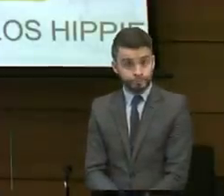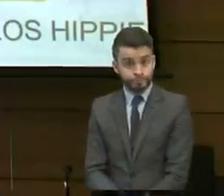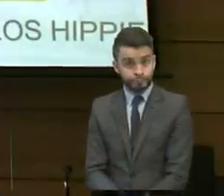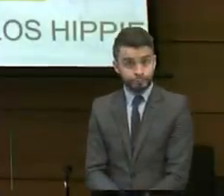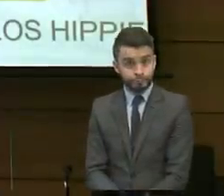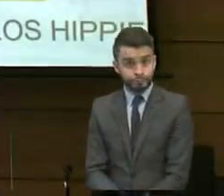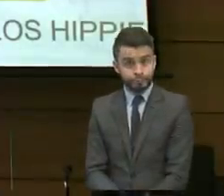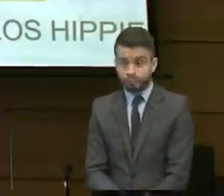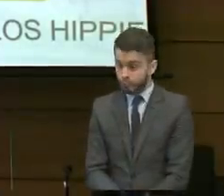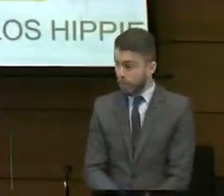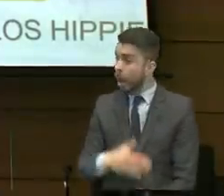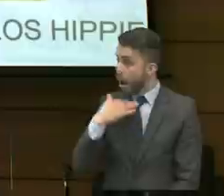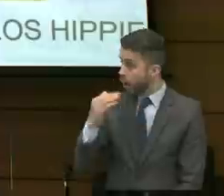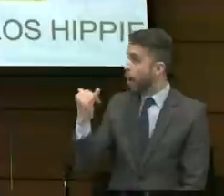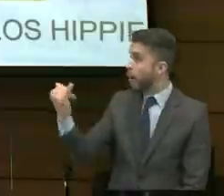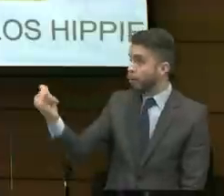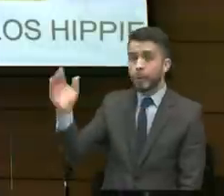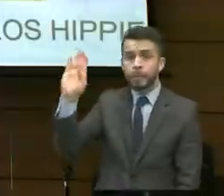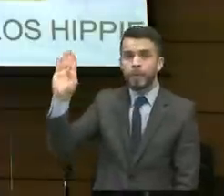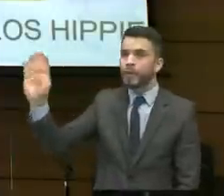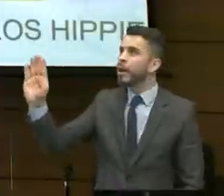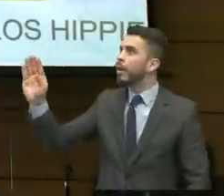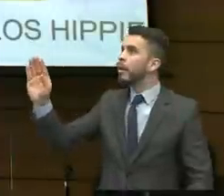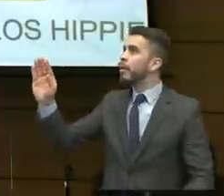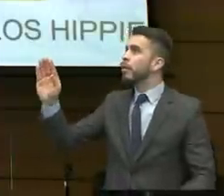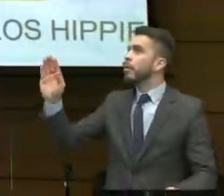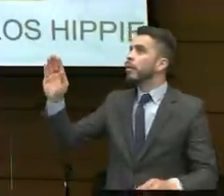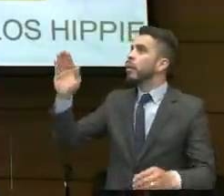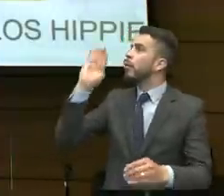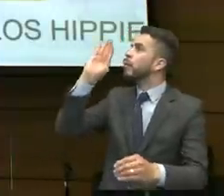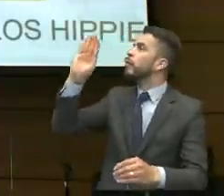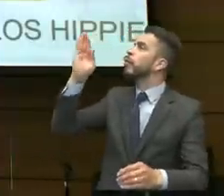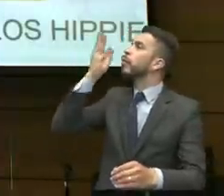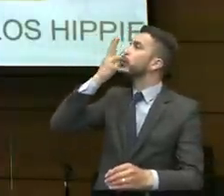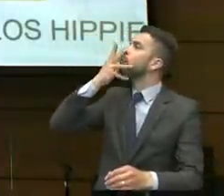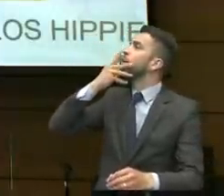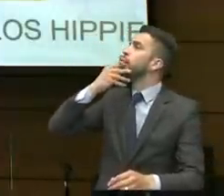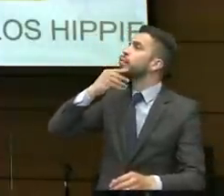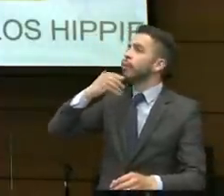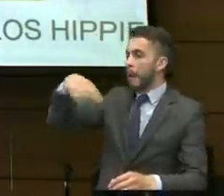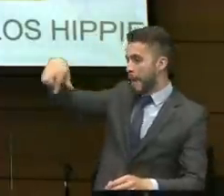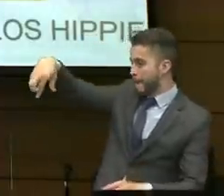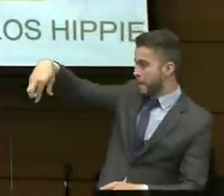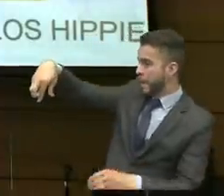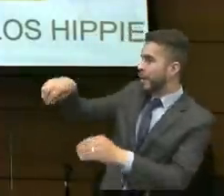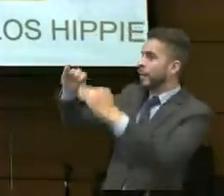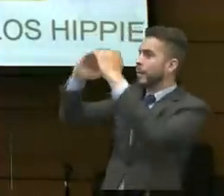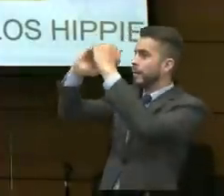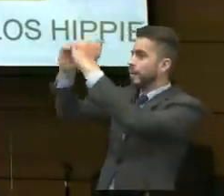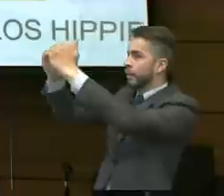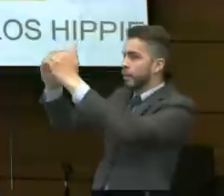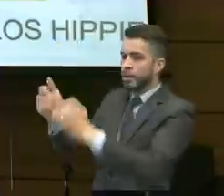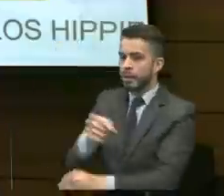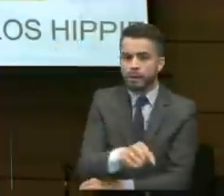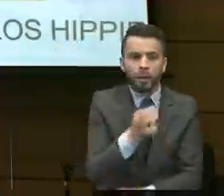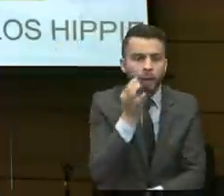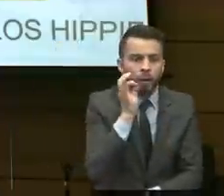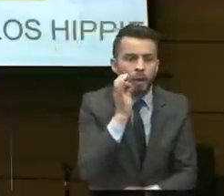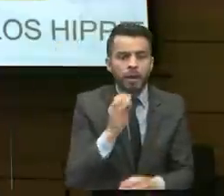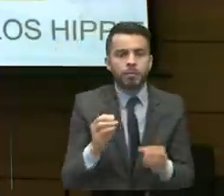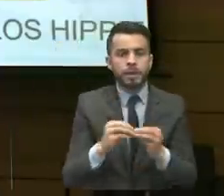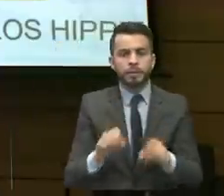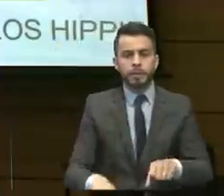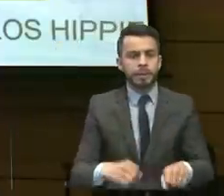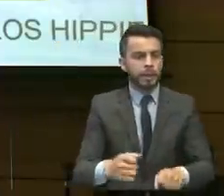¿no? Pero podría ser una biblioteca al aire libre mucho más linda, con un café y un cicloparqueadero. Mucho mejor